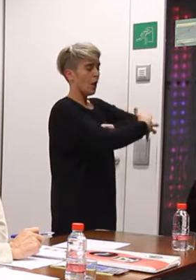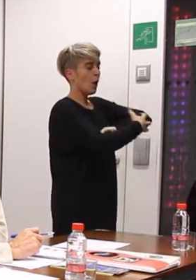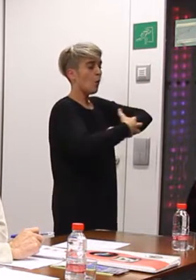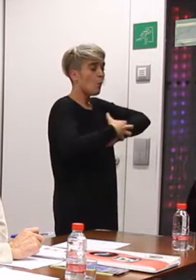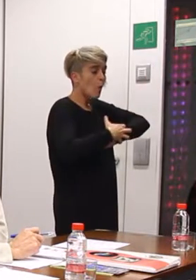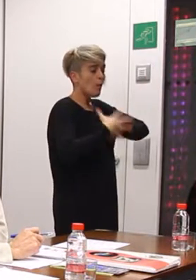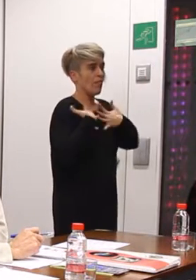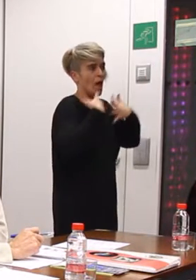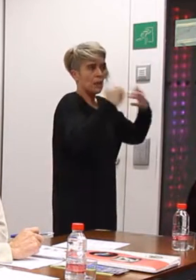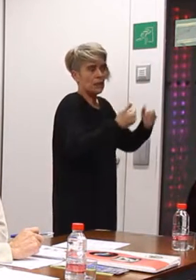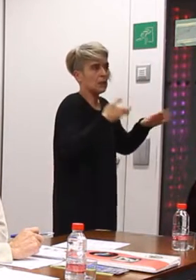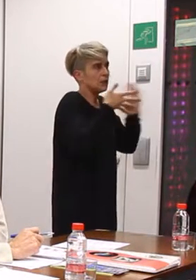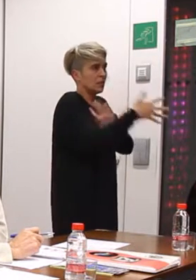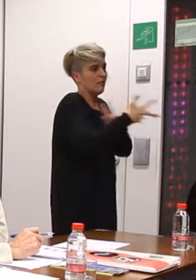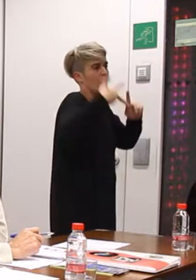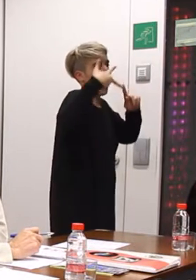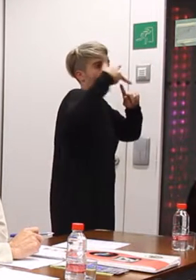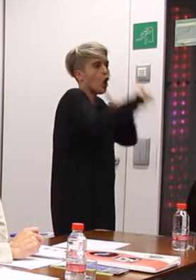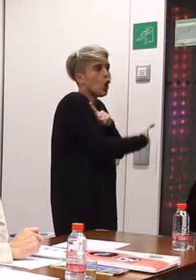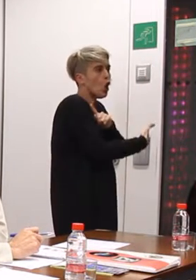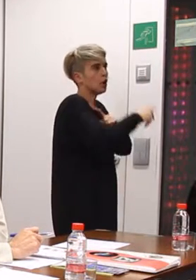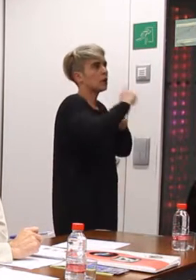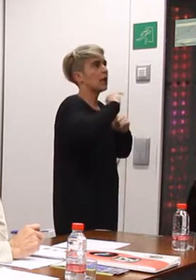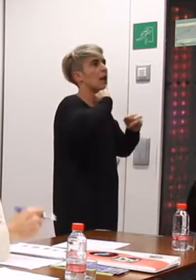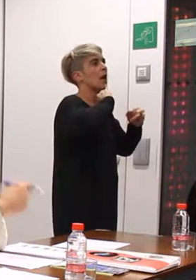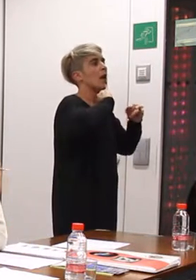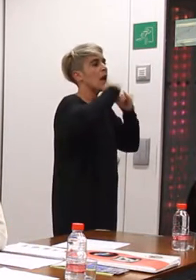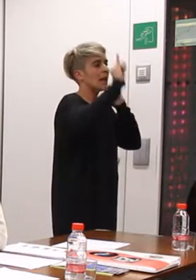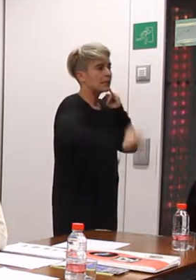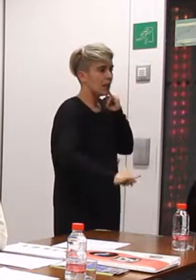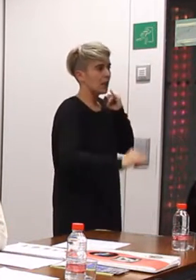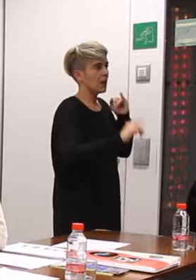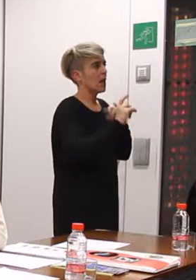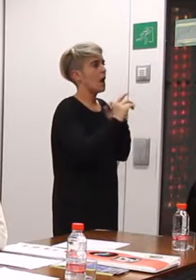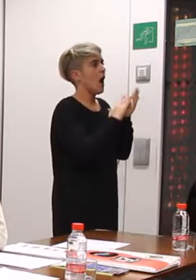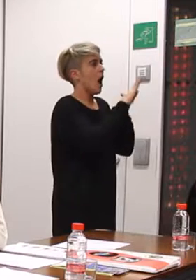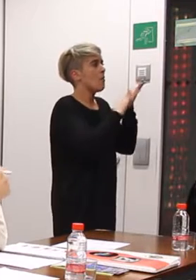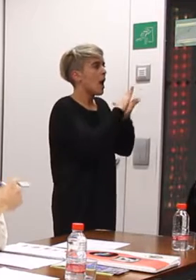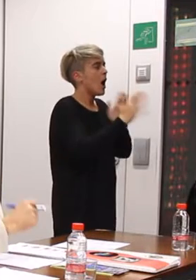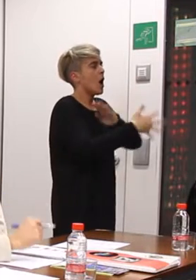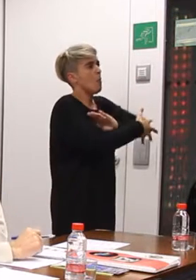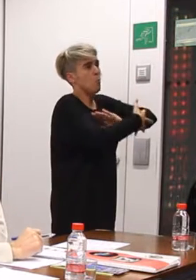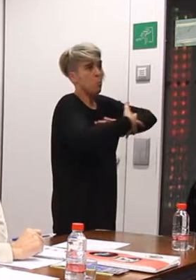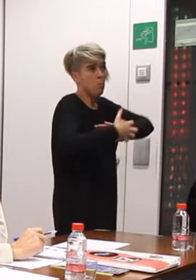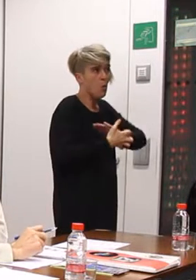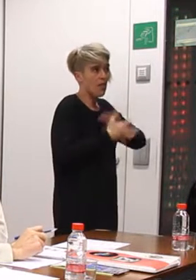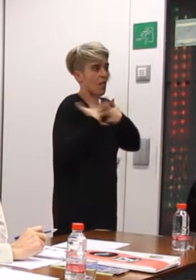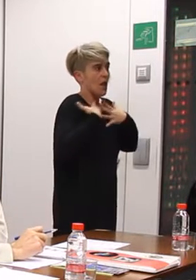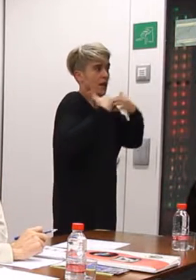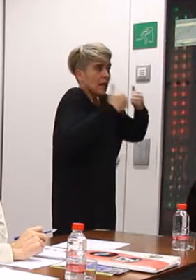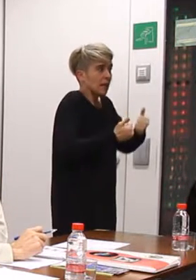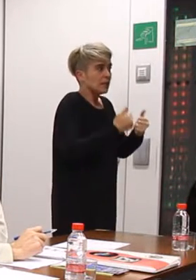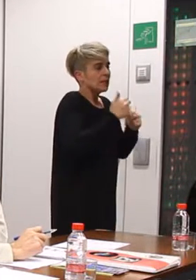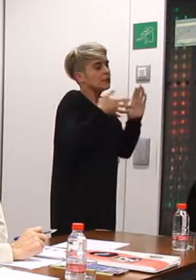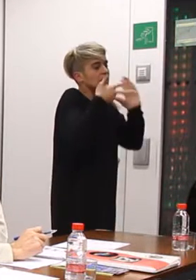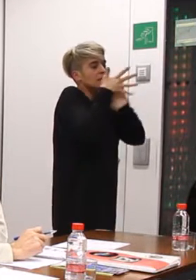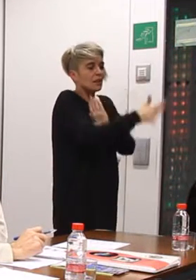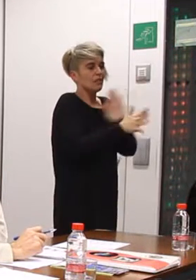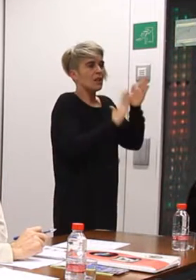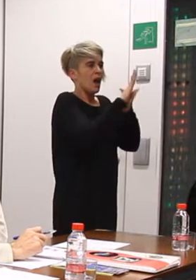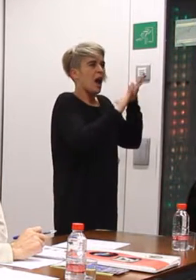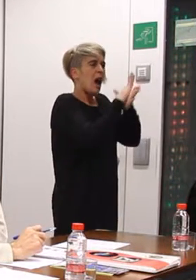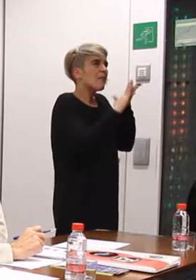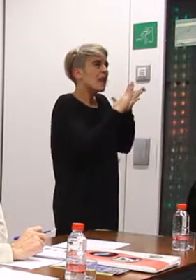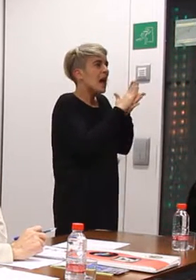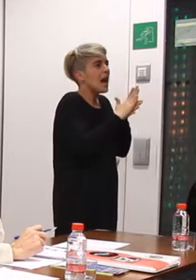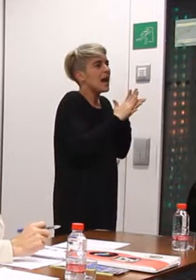cortes de suministros, de vulnerabilidad. Hablar de pobreza energética implica también hablar de cuánto nos cuesta